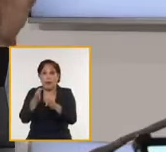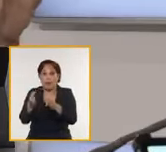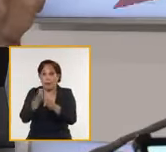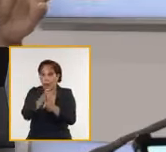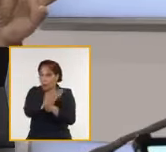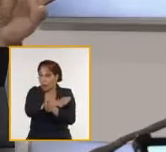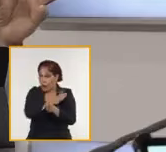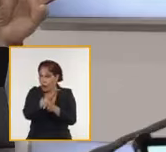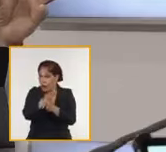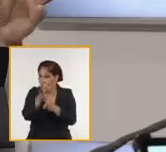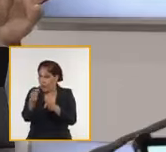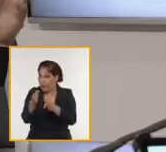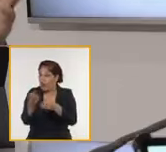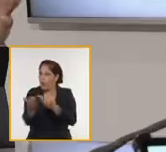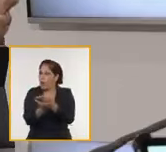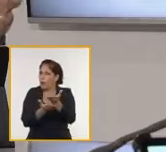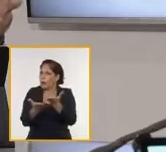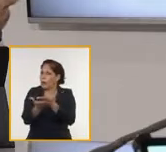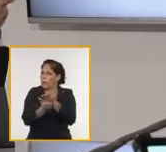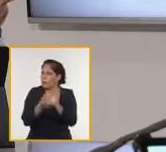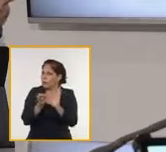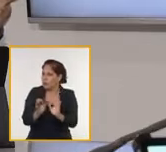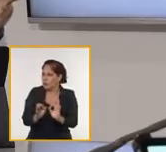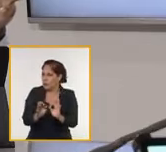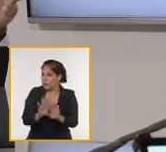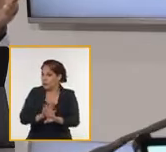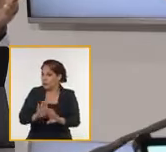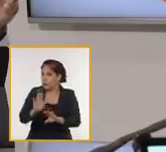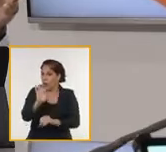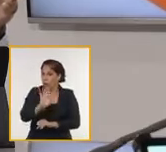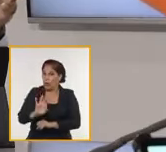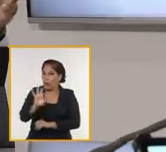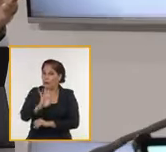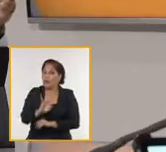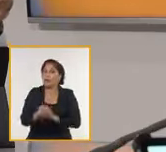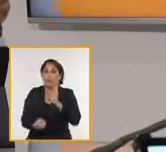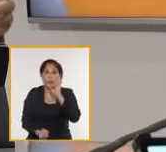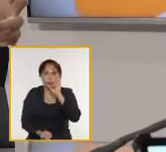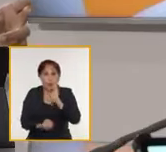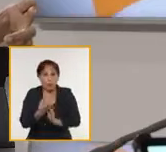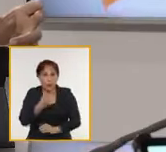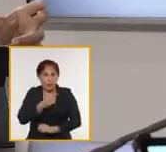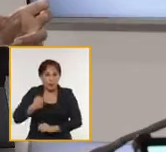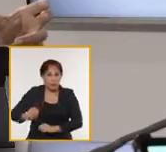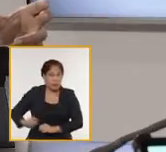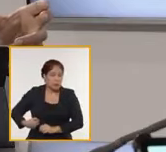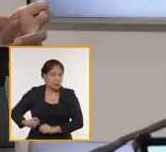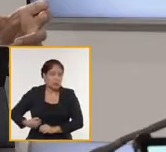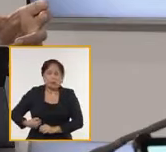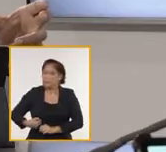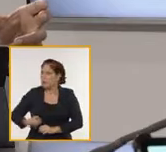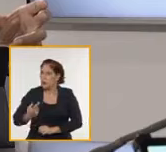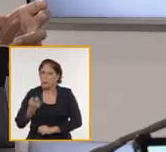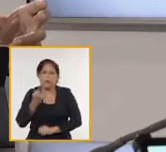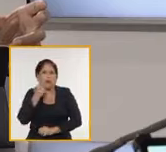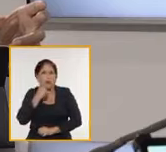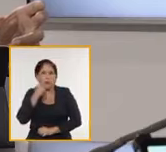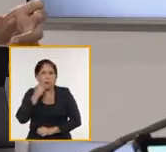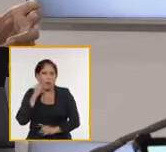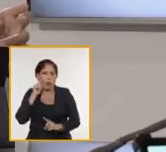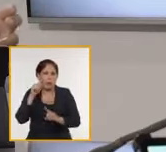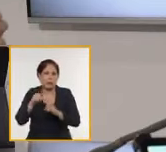garantizar, gestionar la frontera, ya con la Organización de Shanghái no se queda solamente con este